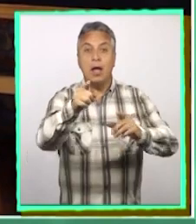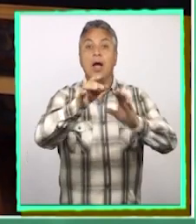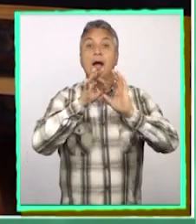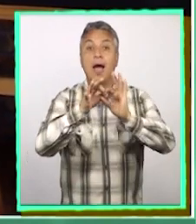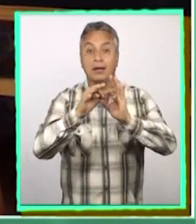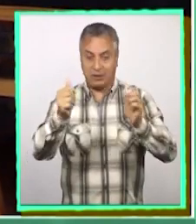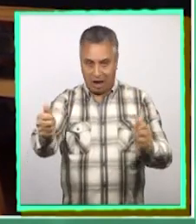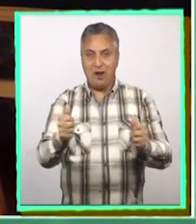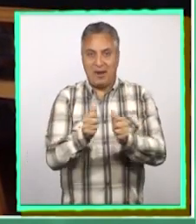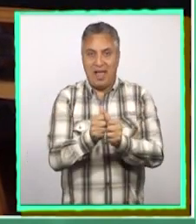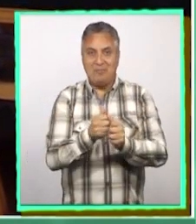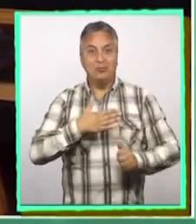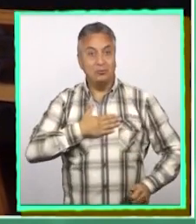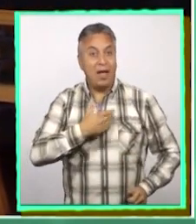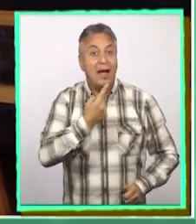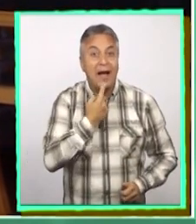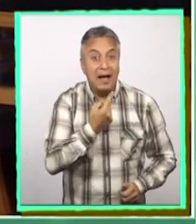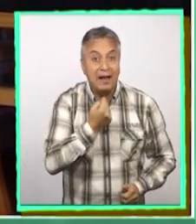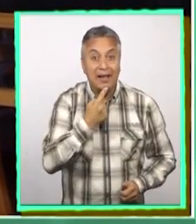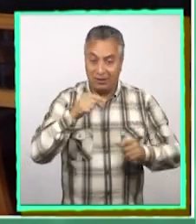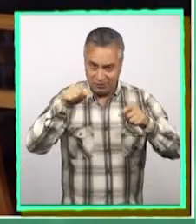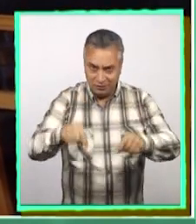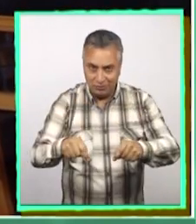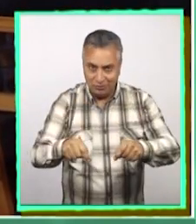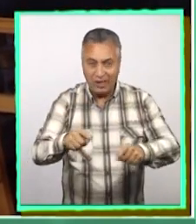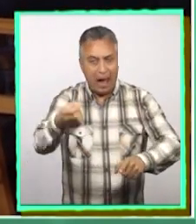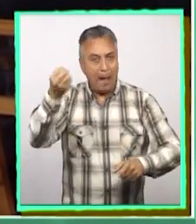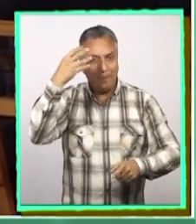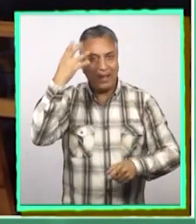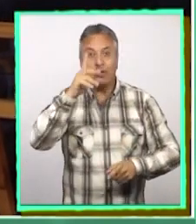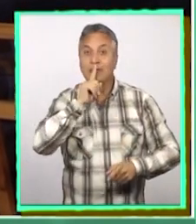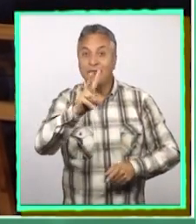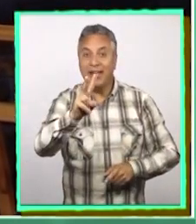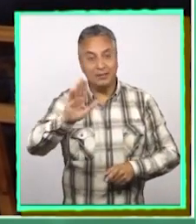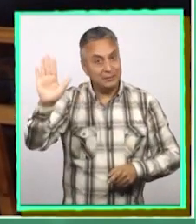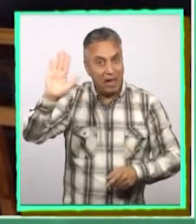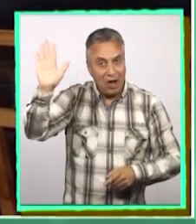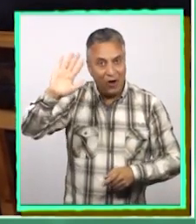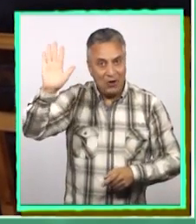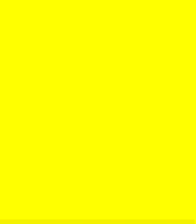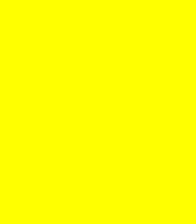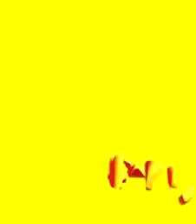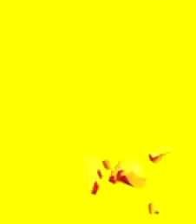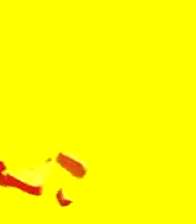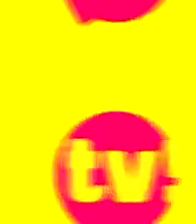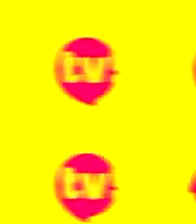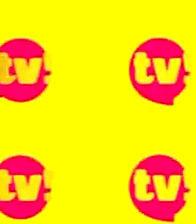Gracias por acompañarme hoy día. Soy Valentina y esto es Aprendo TV. ¡Chao!